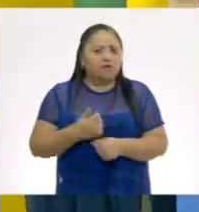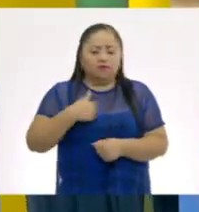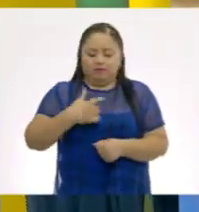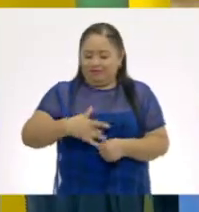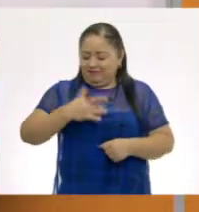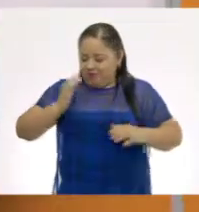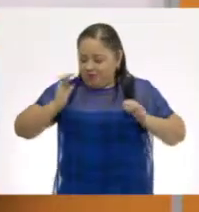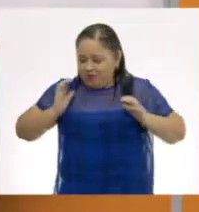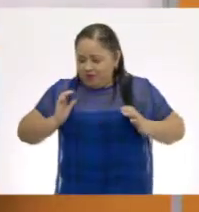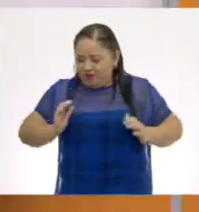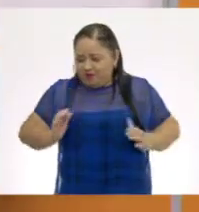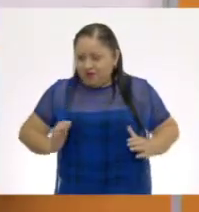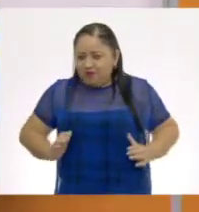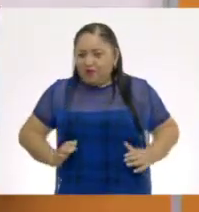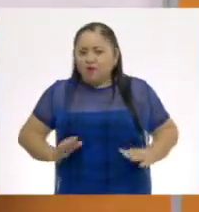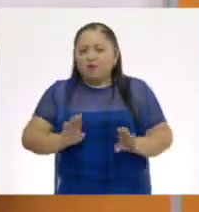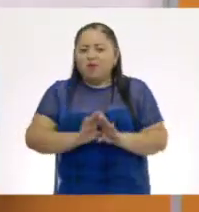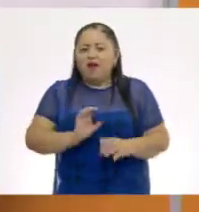cuerpo así...